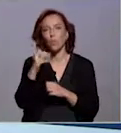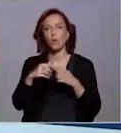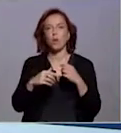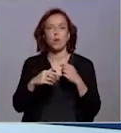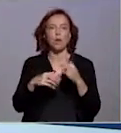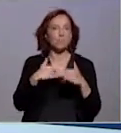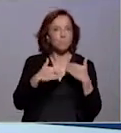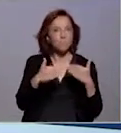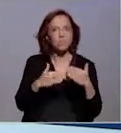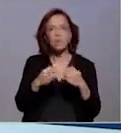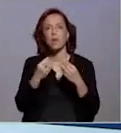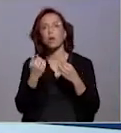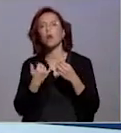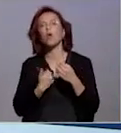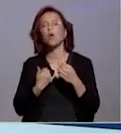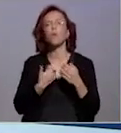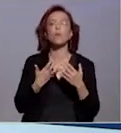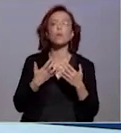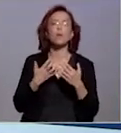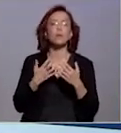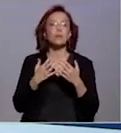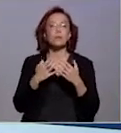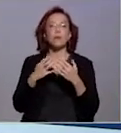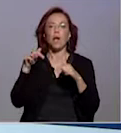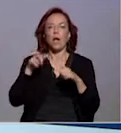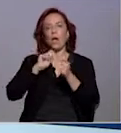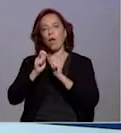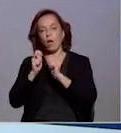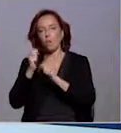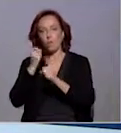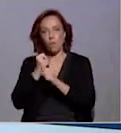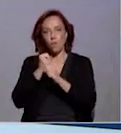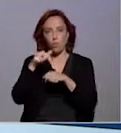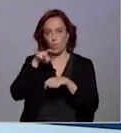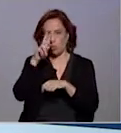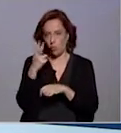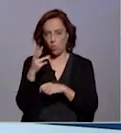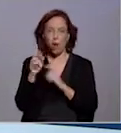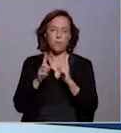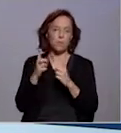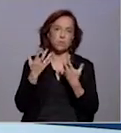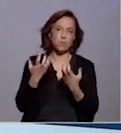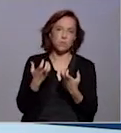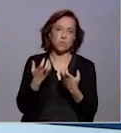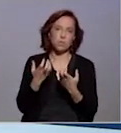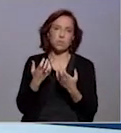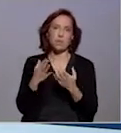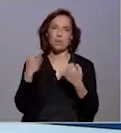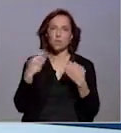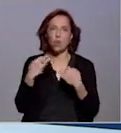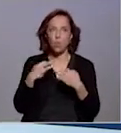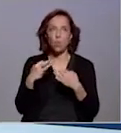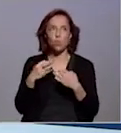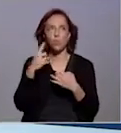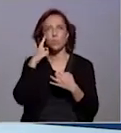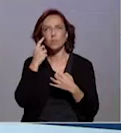crecer y cómo es la movilidad laboral en nuestro país pensando en eso no porque uno a veces quiere tener como en las cuestiones más seguras pienso